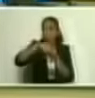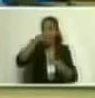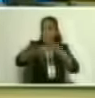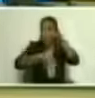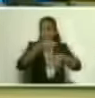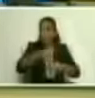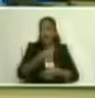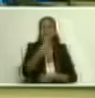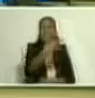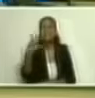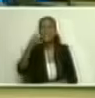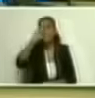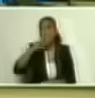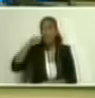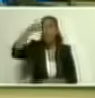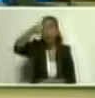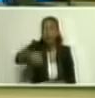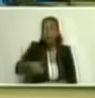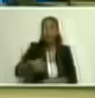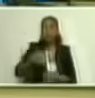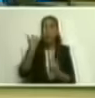en 25 años.